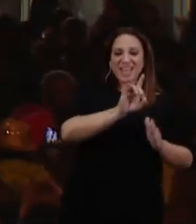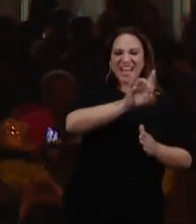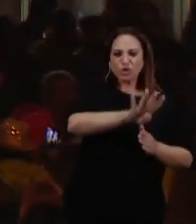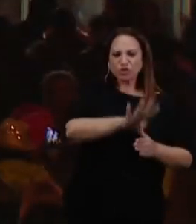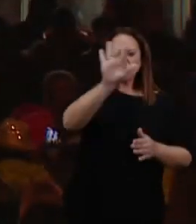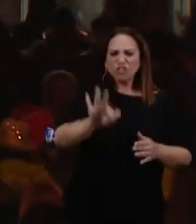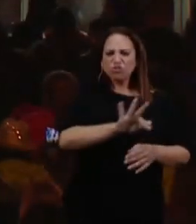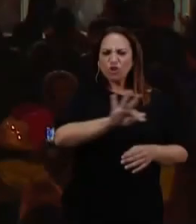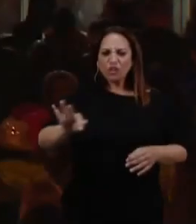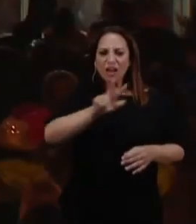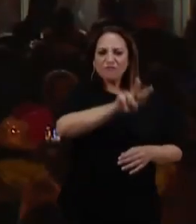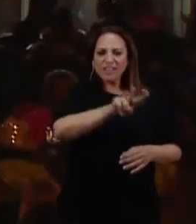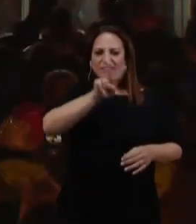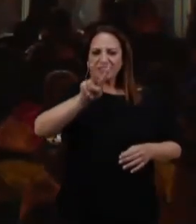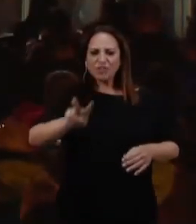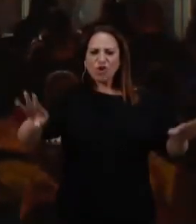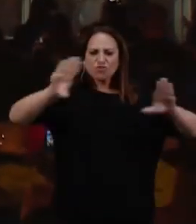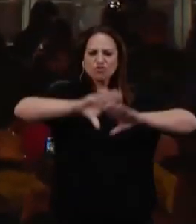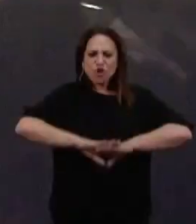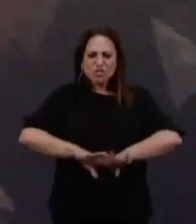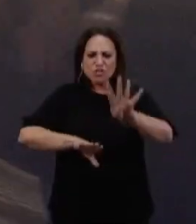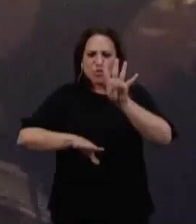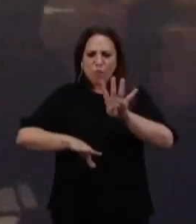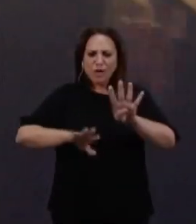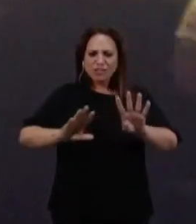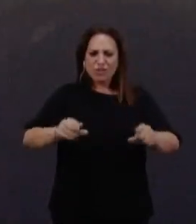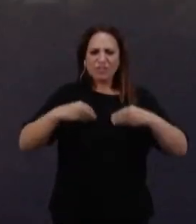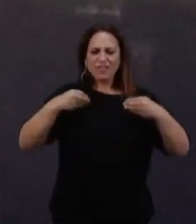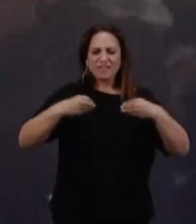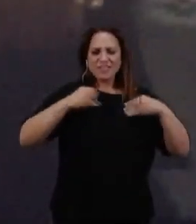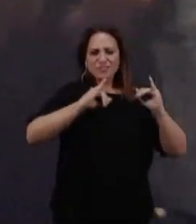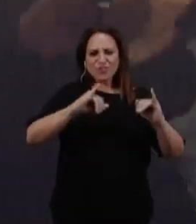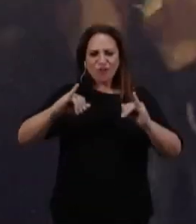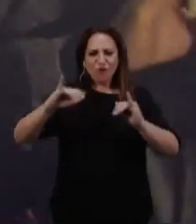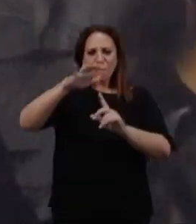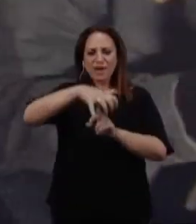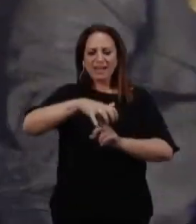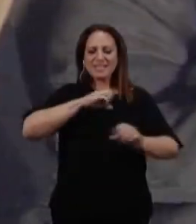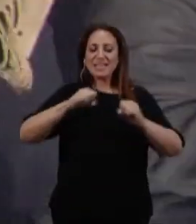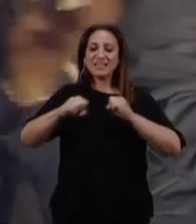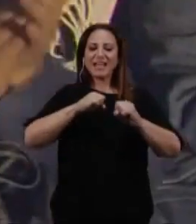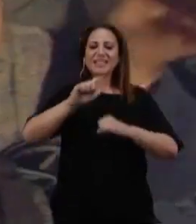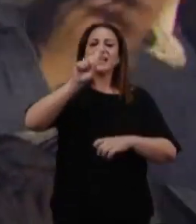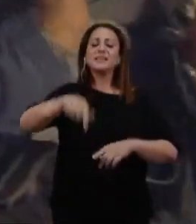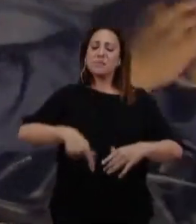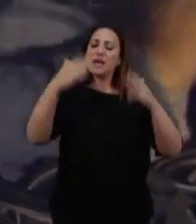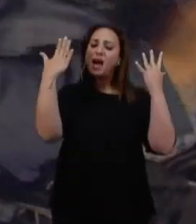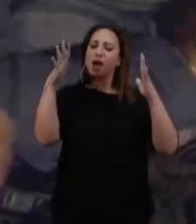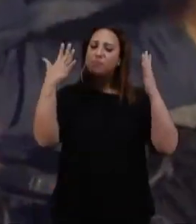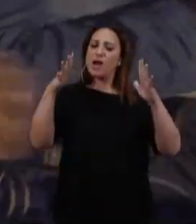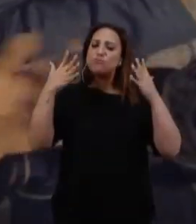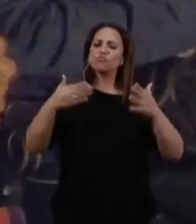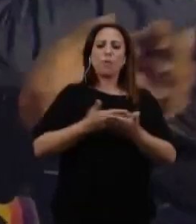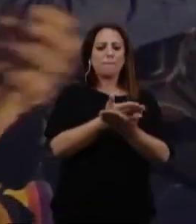dado 4 noches de auténtica diversión en el Parque Santa Catalina. Y el aplauso también para ustedes que